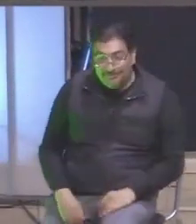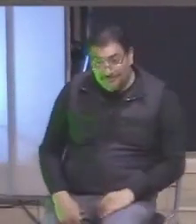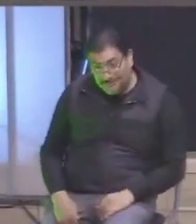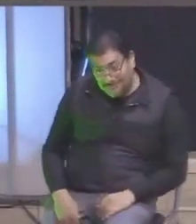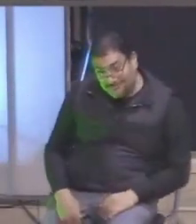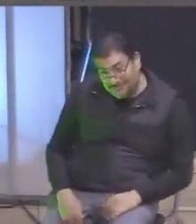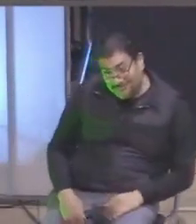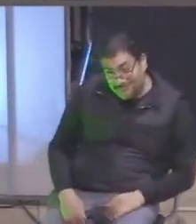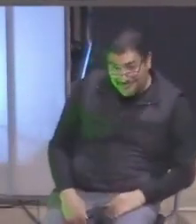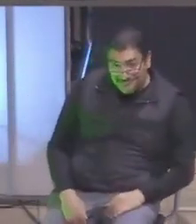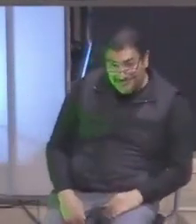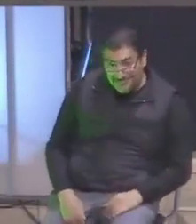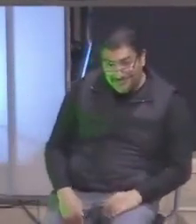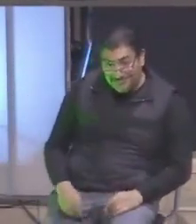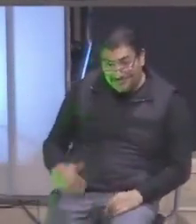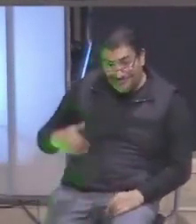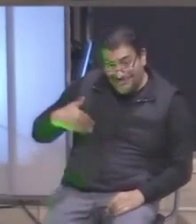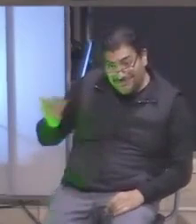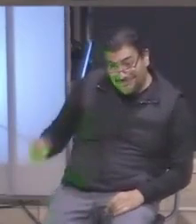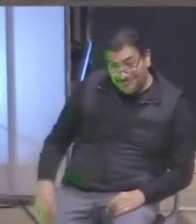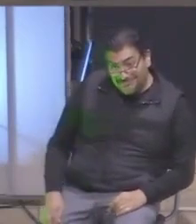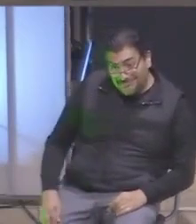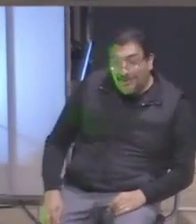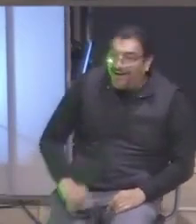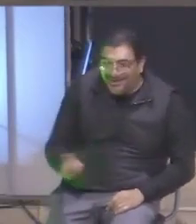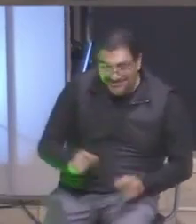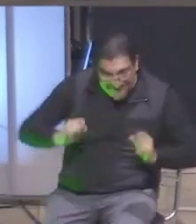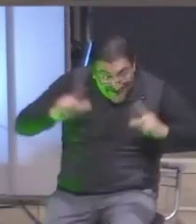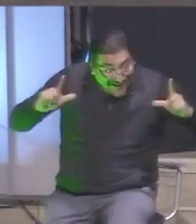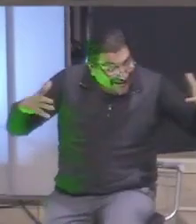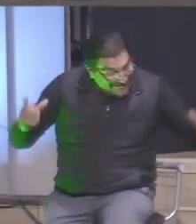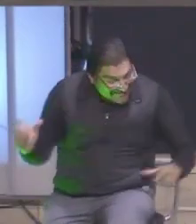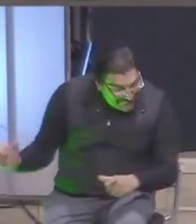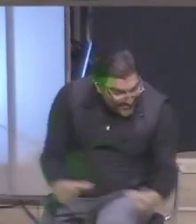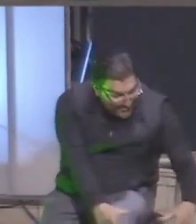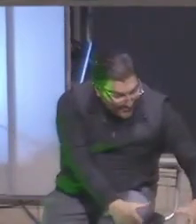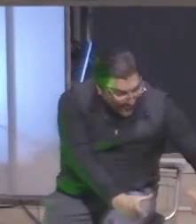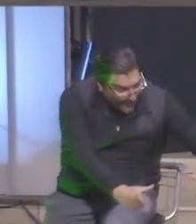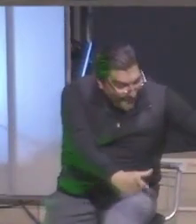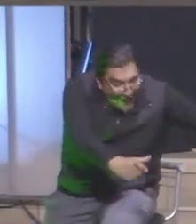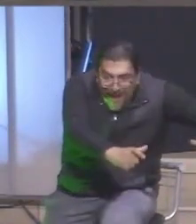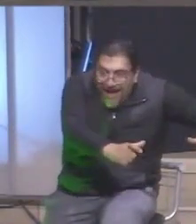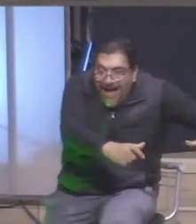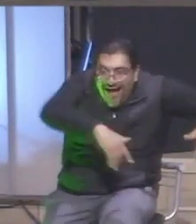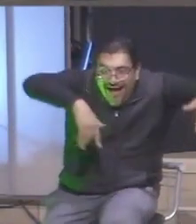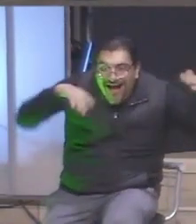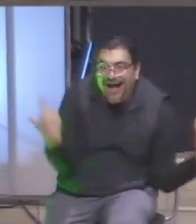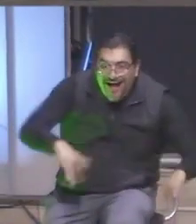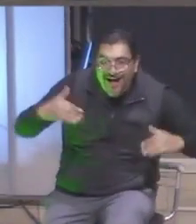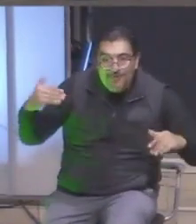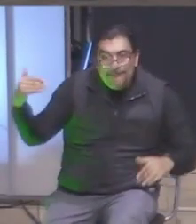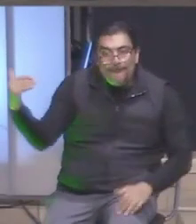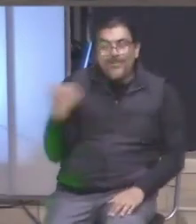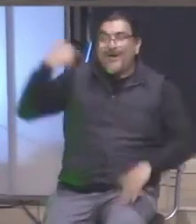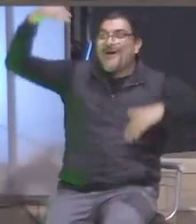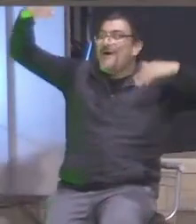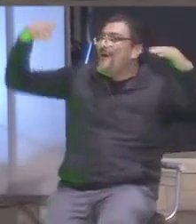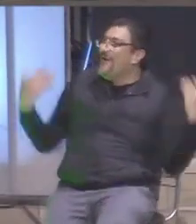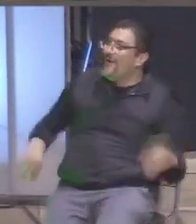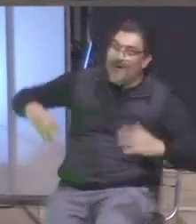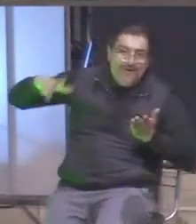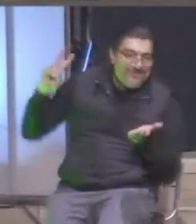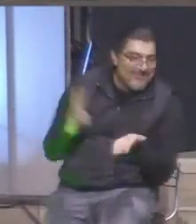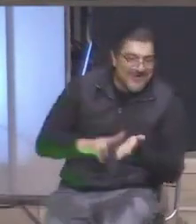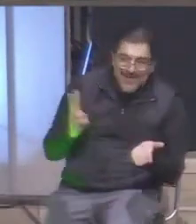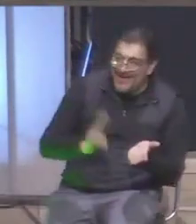es e hizo flotar el hielo diga conmigo milagro verso 7